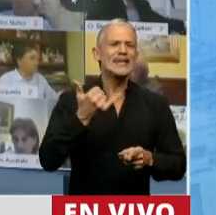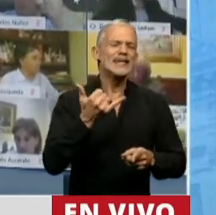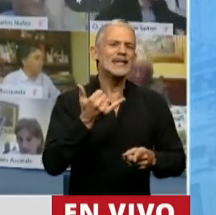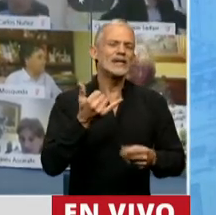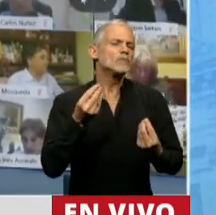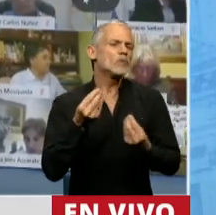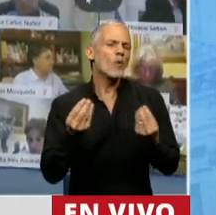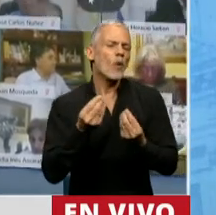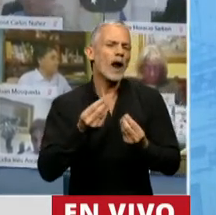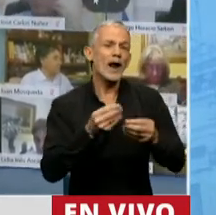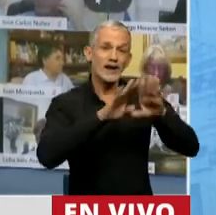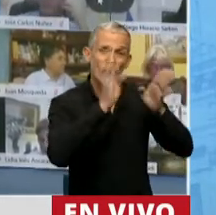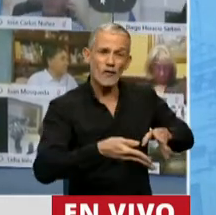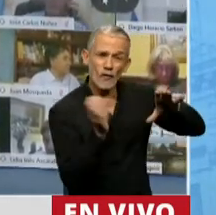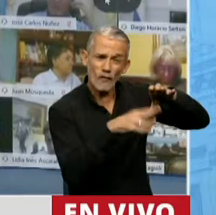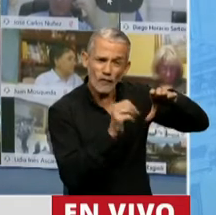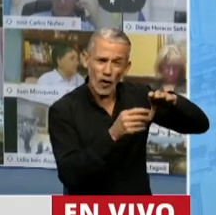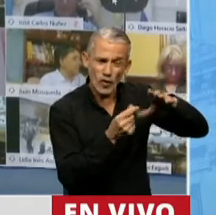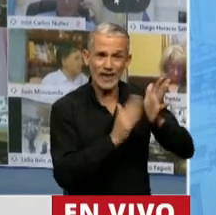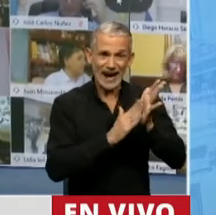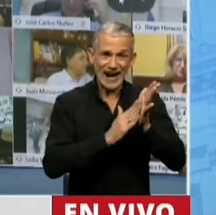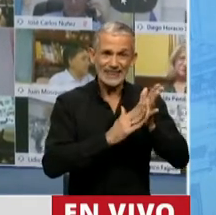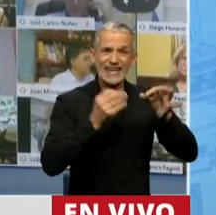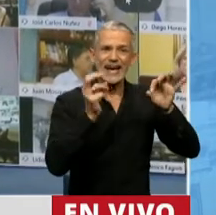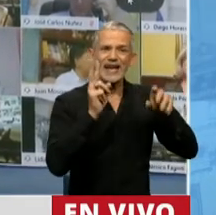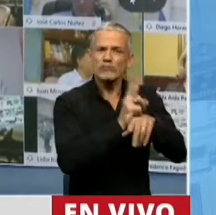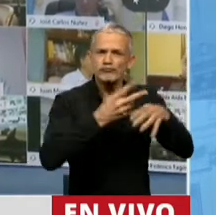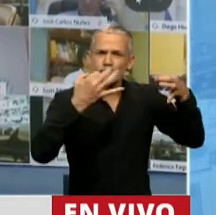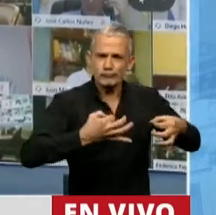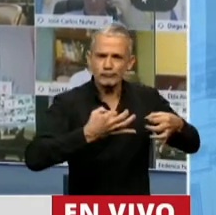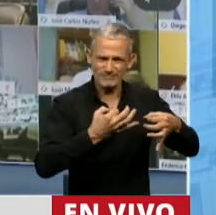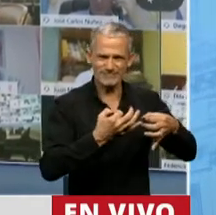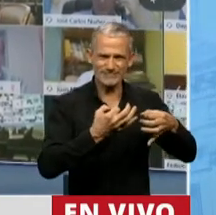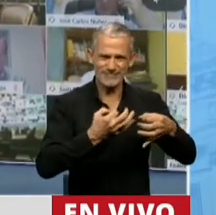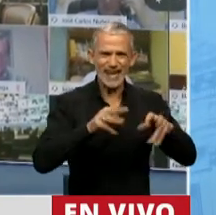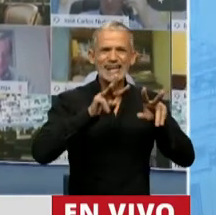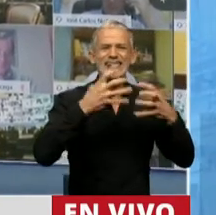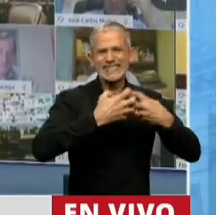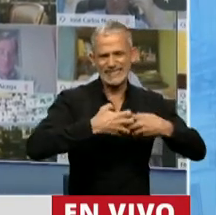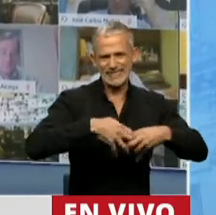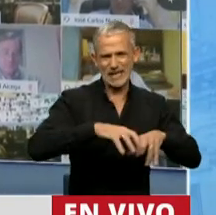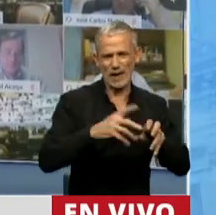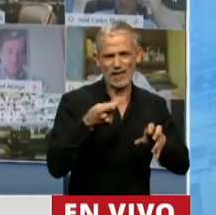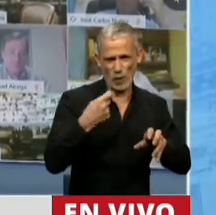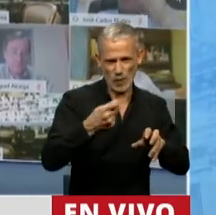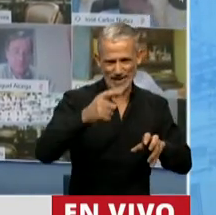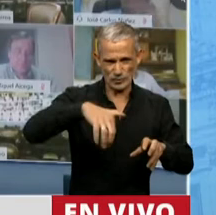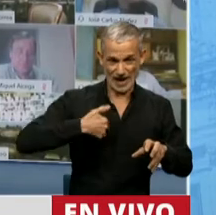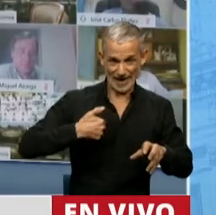uso del Fondo de Garantía de Sustentabilidad del Sistema Integrado Previsional Argentino.